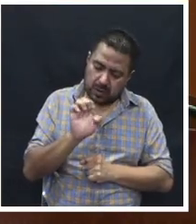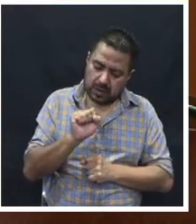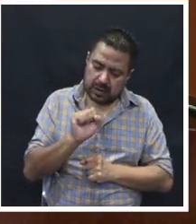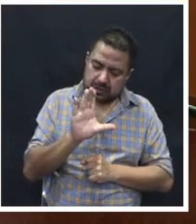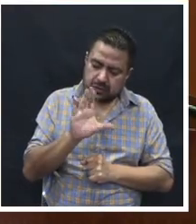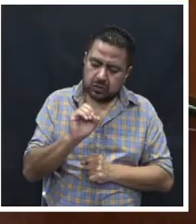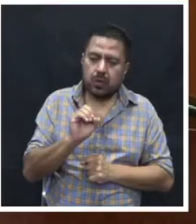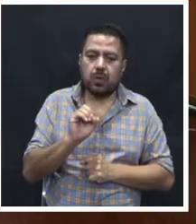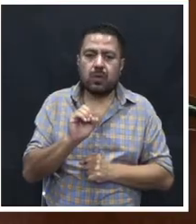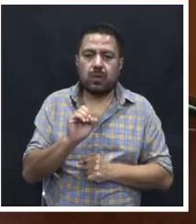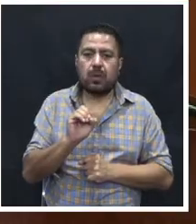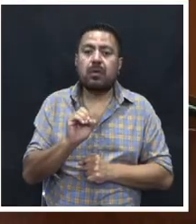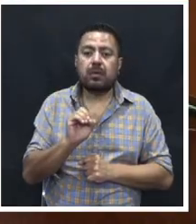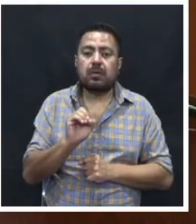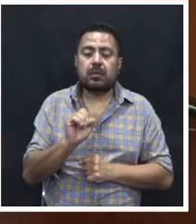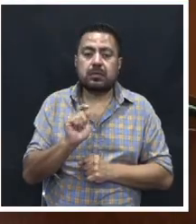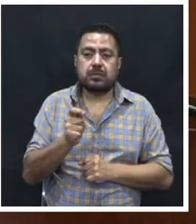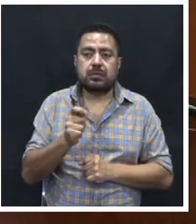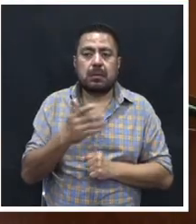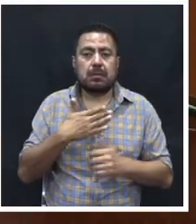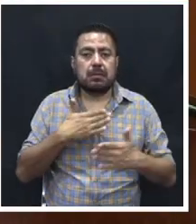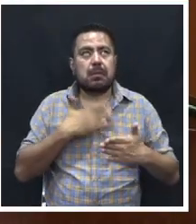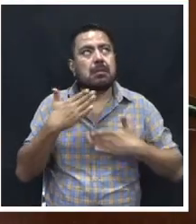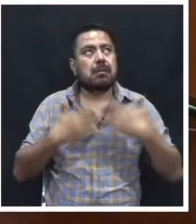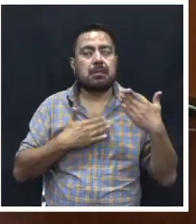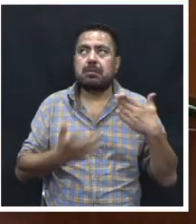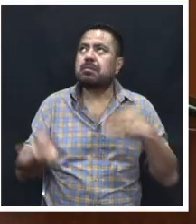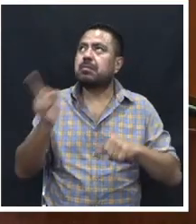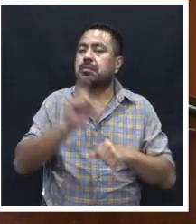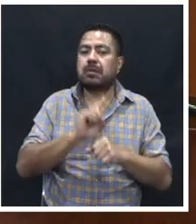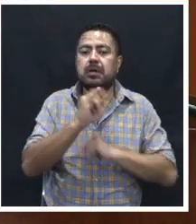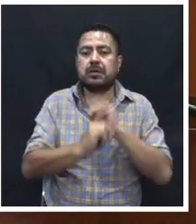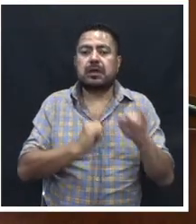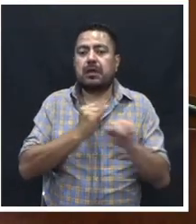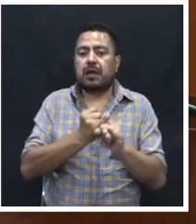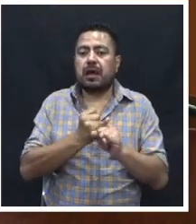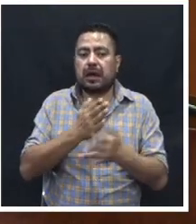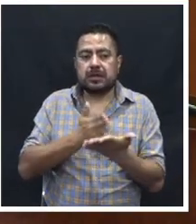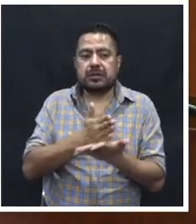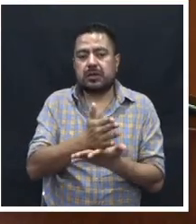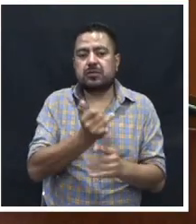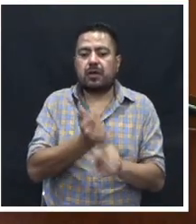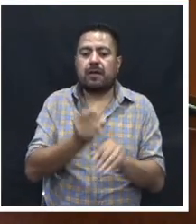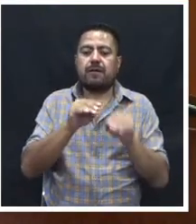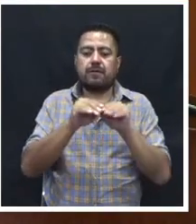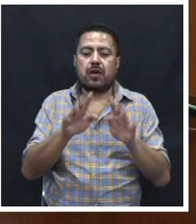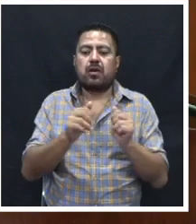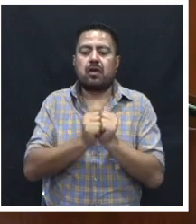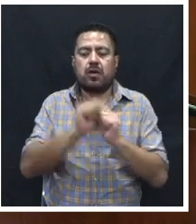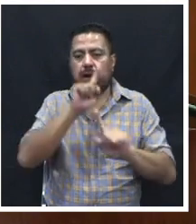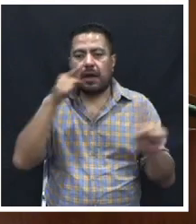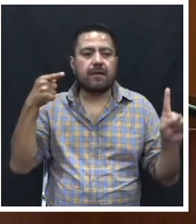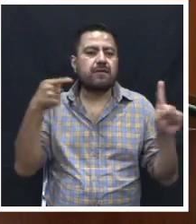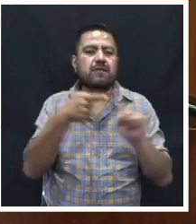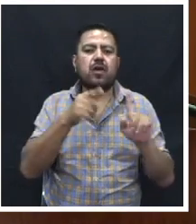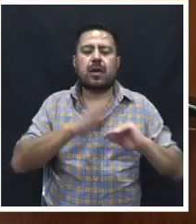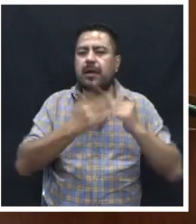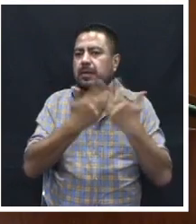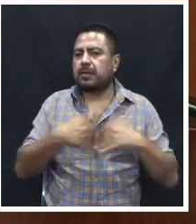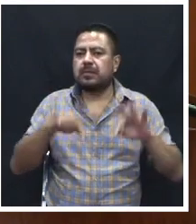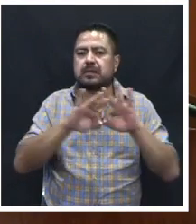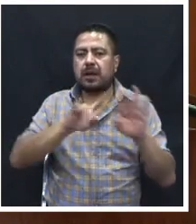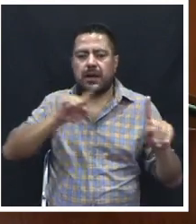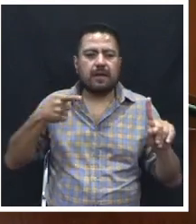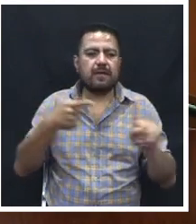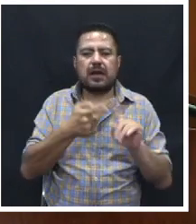ha decidido celebrar el Día Internacional del Acceso a la Información con un enfoque en la importancia del acceso